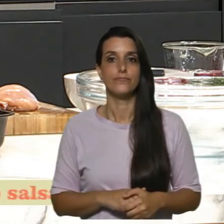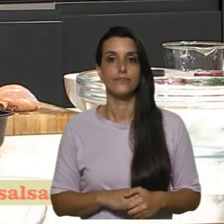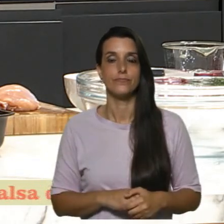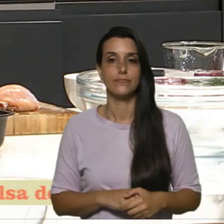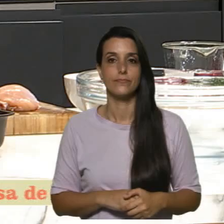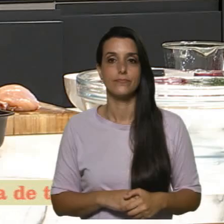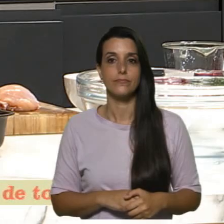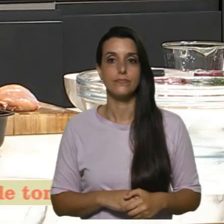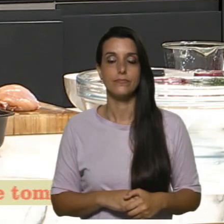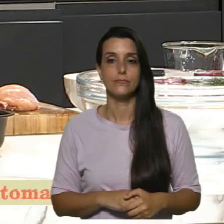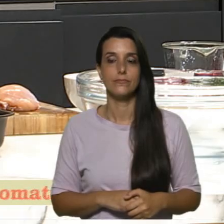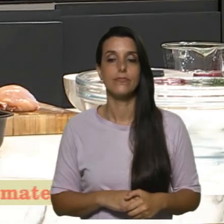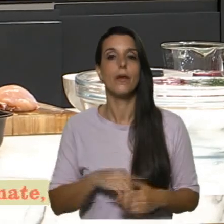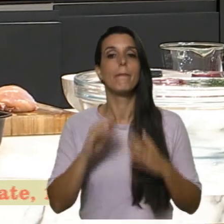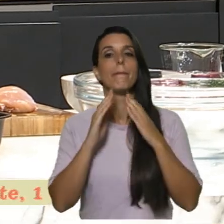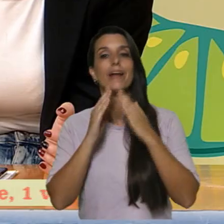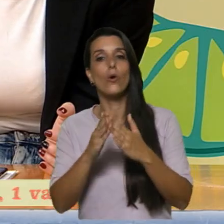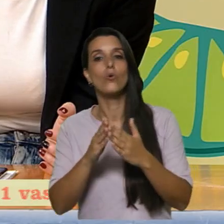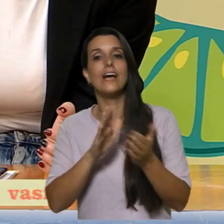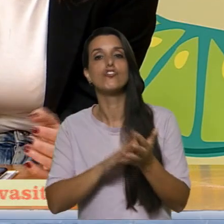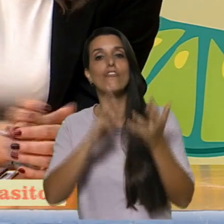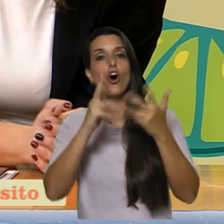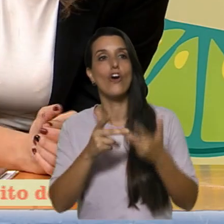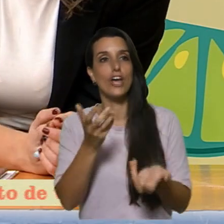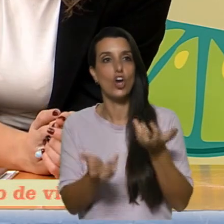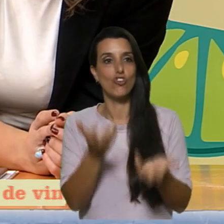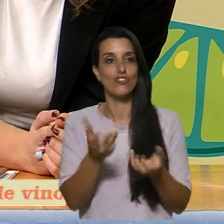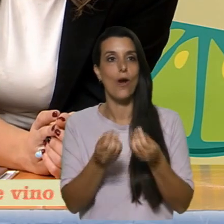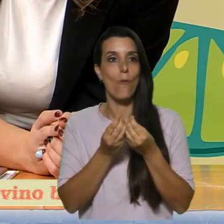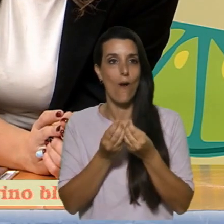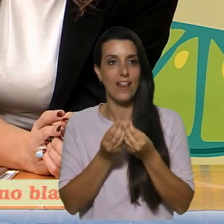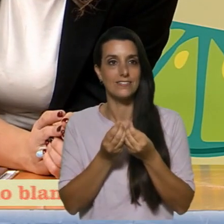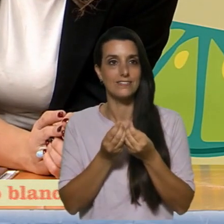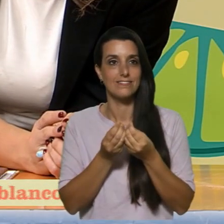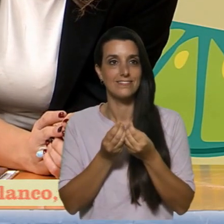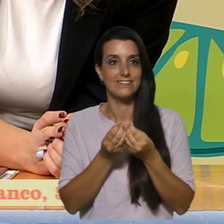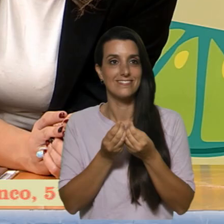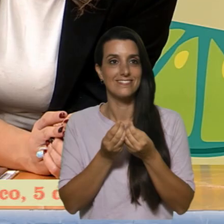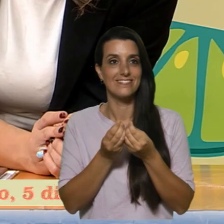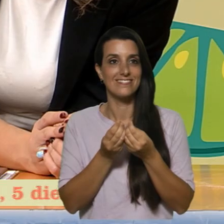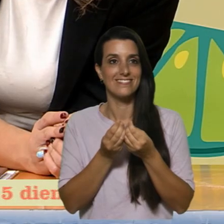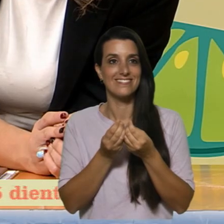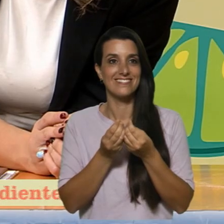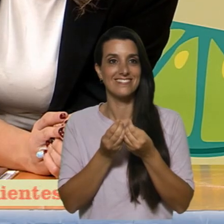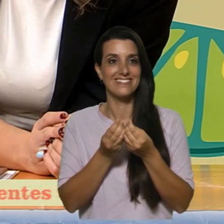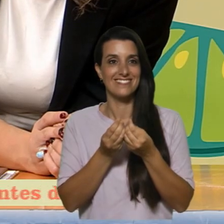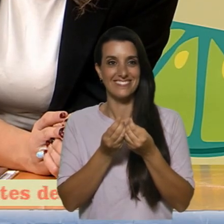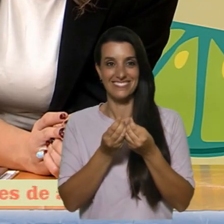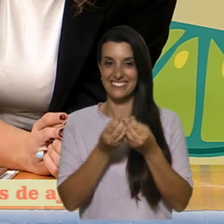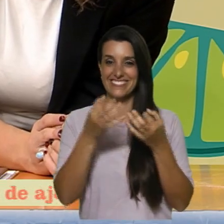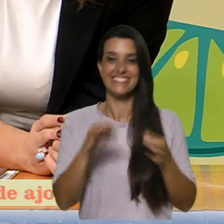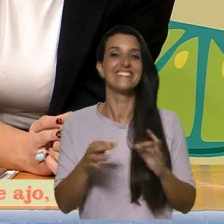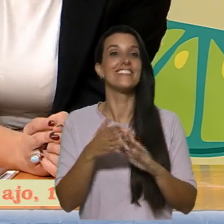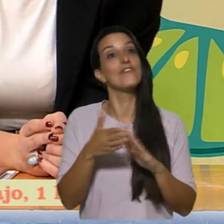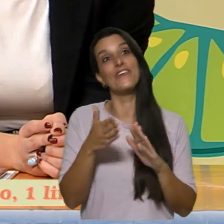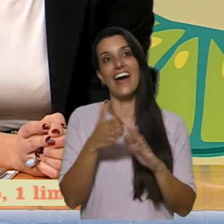¿Va? Consulta sobre el orden en la cocina. A ver. ¿Sí? Esto tiene más que ver con el feng shui que